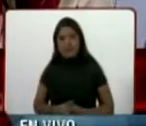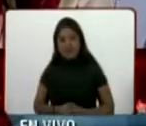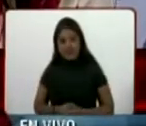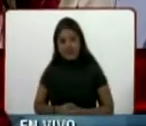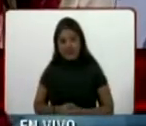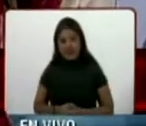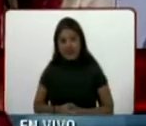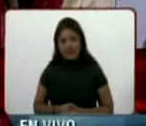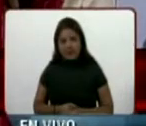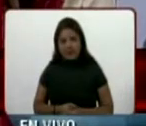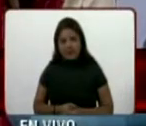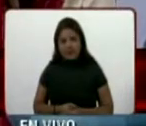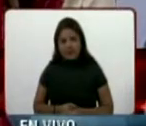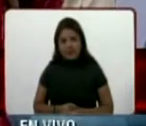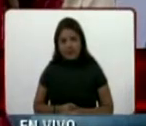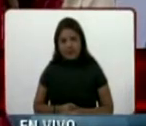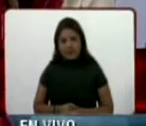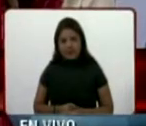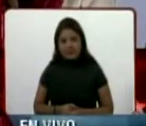Y